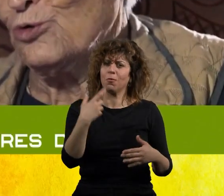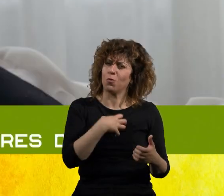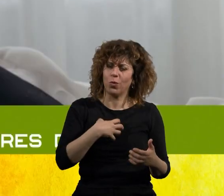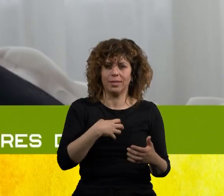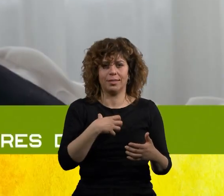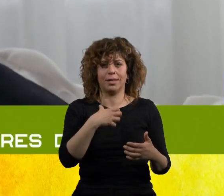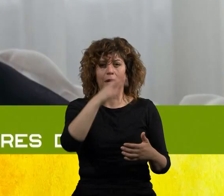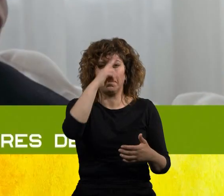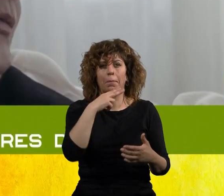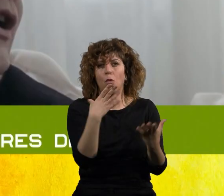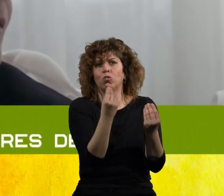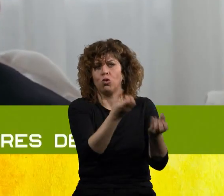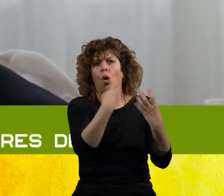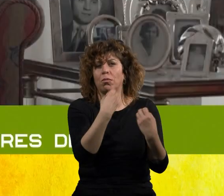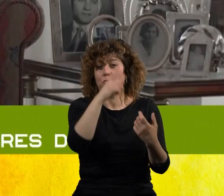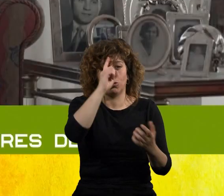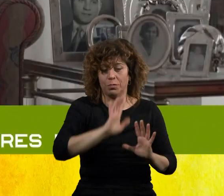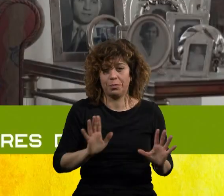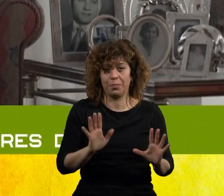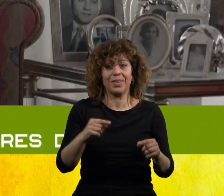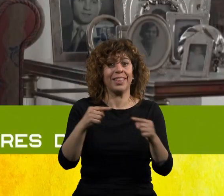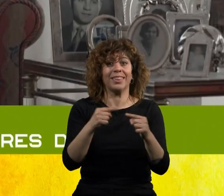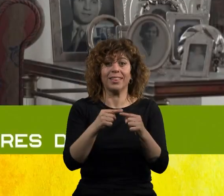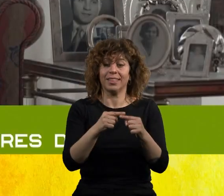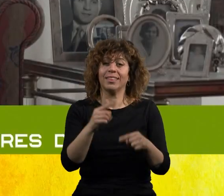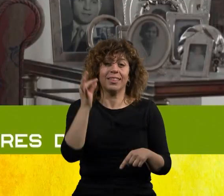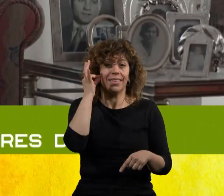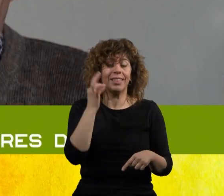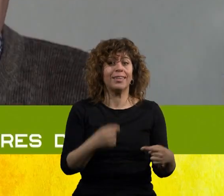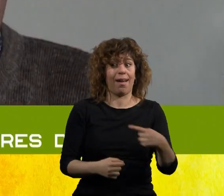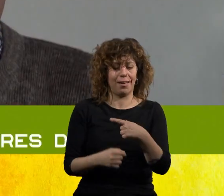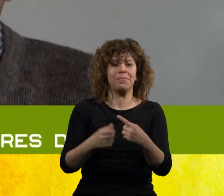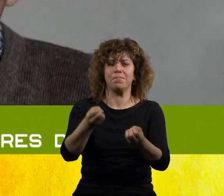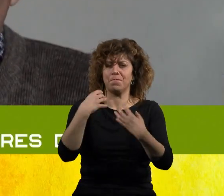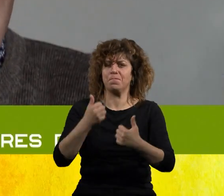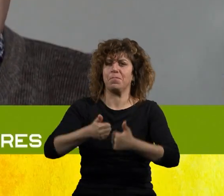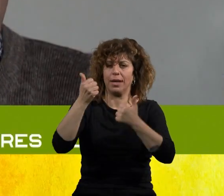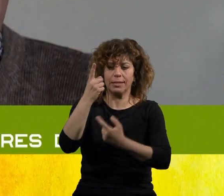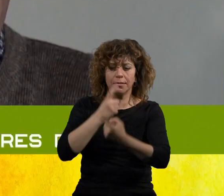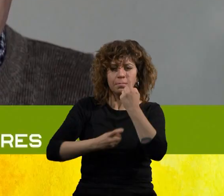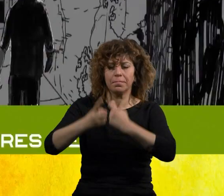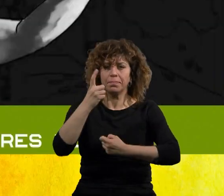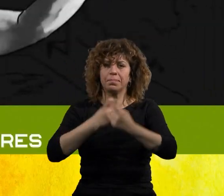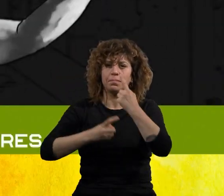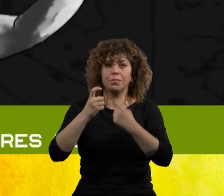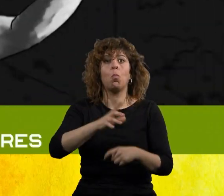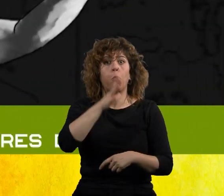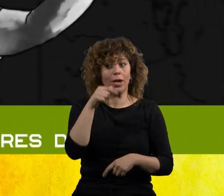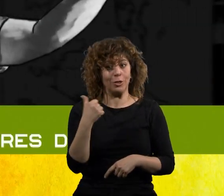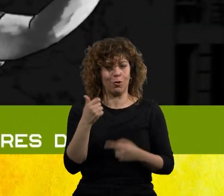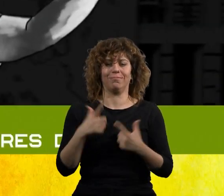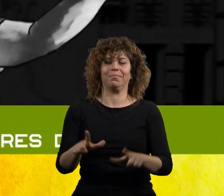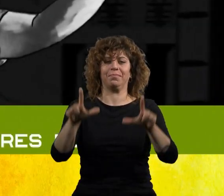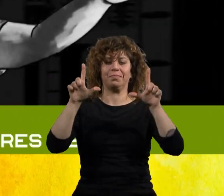es verdad que tampoco sabía muchas cosas, y mi tía Antonieta es la que más me contó, ¿no? La que yo le empecé a preguntar y más me contó, y por eso es una de las protagonistas